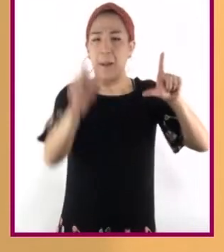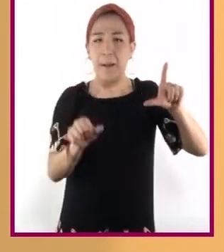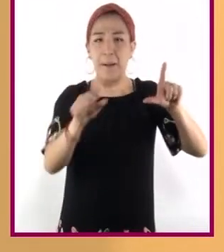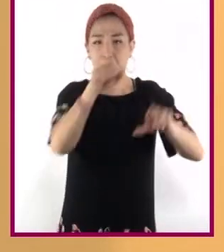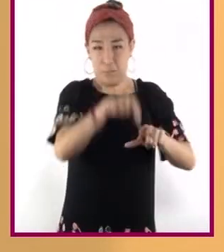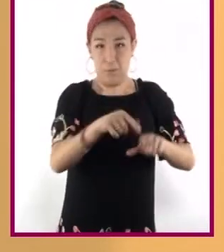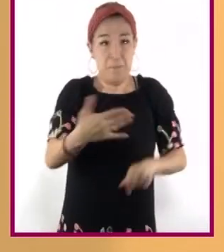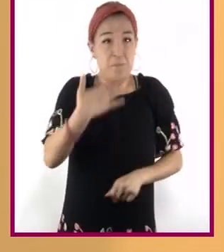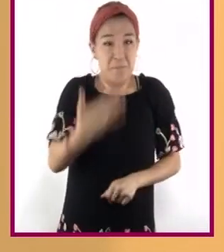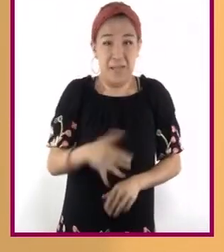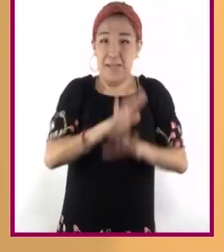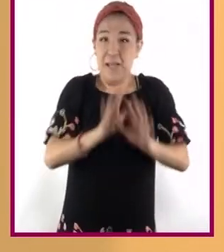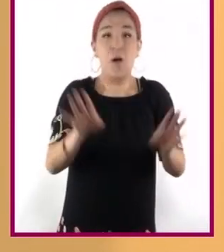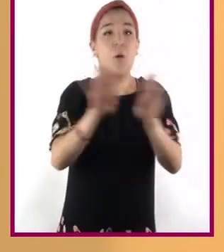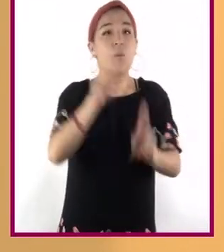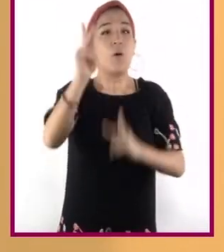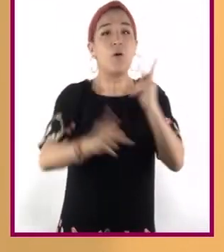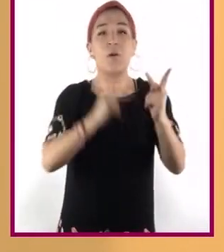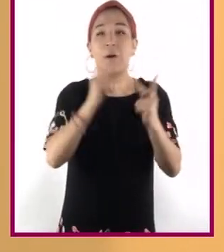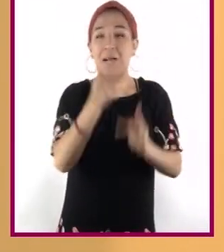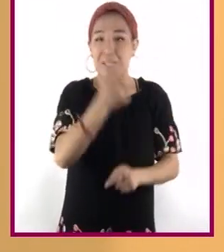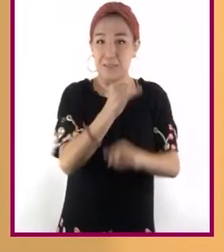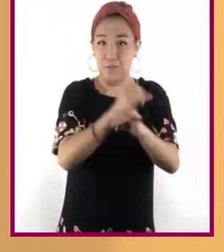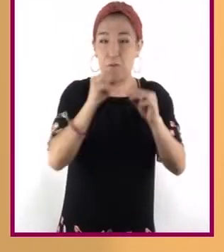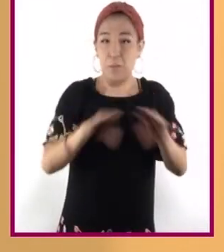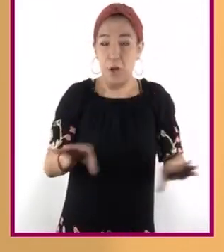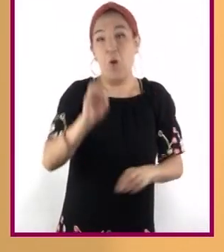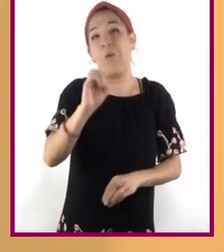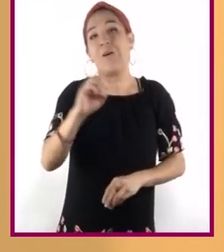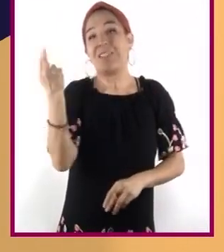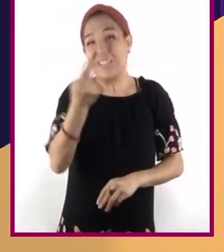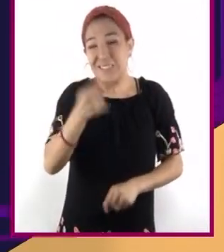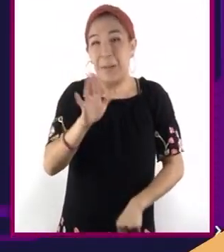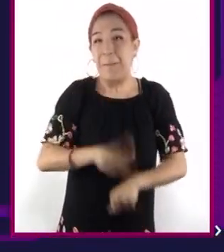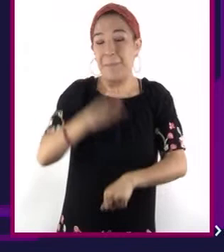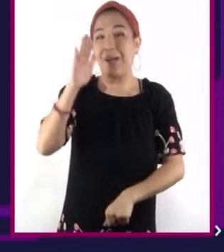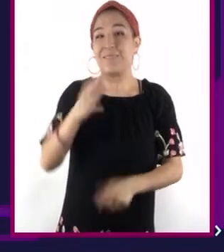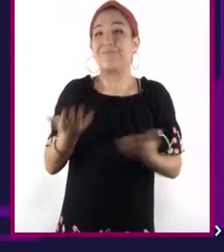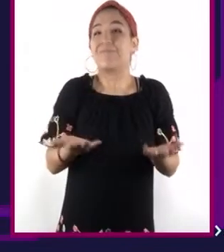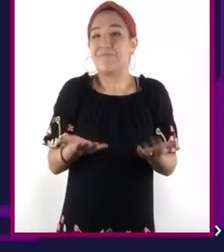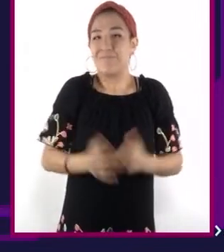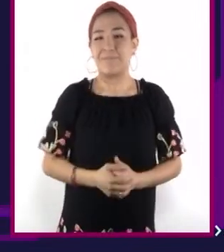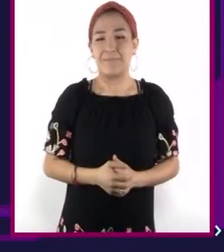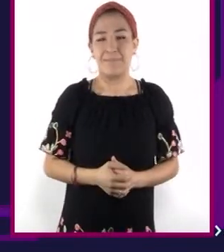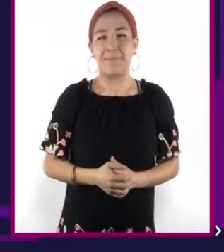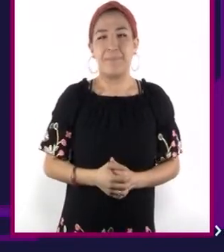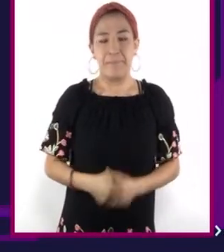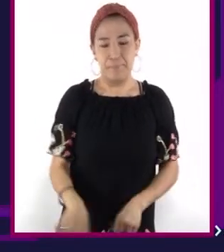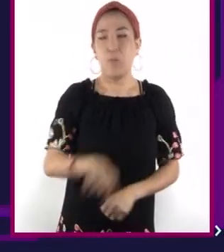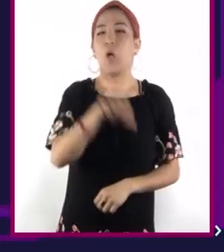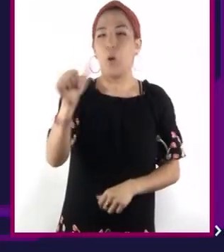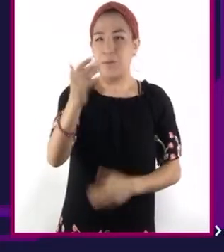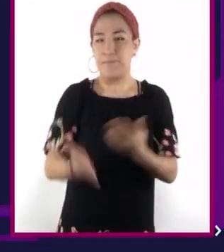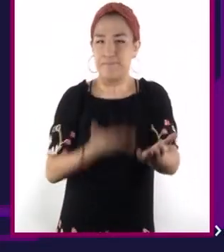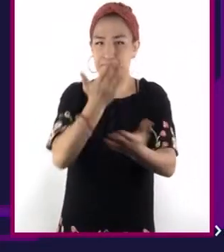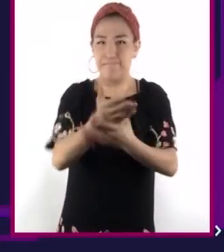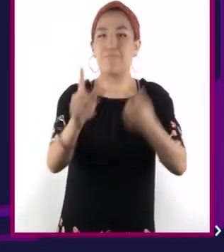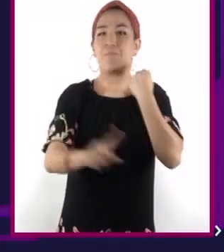para comparar conjuntos de datos o se requieren otras. Se ha propuesto el siguiente